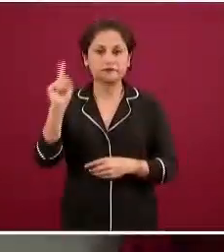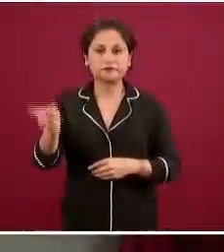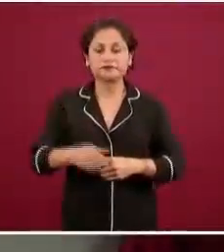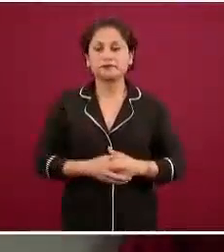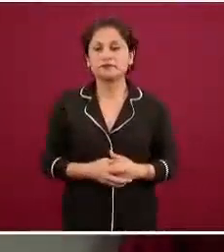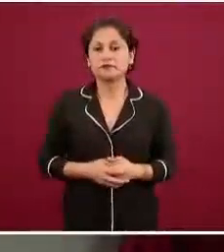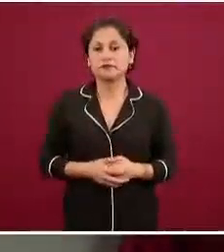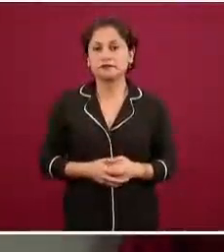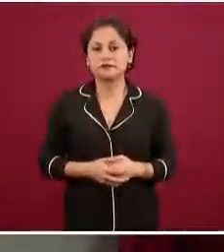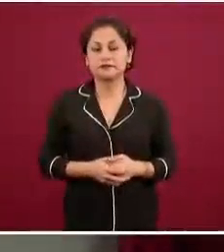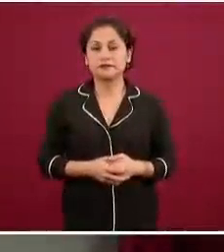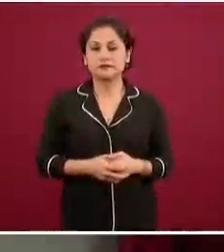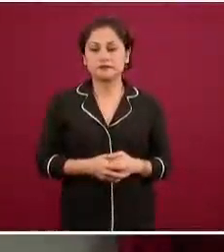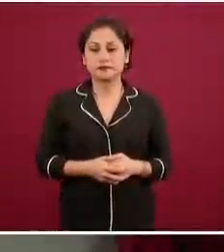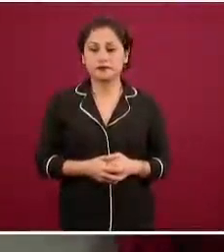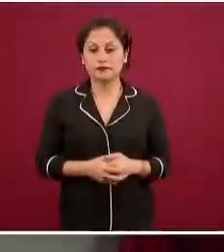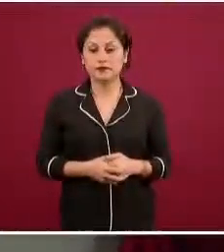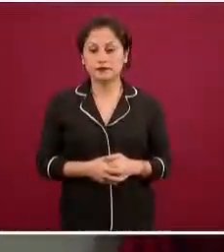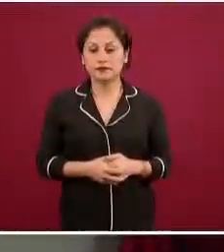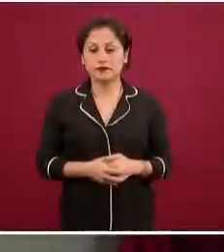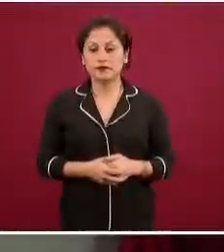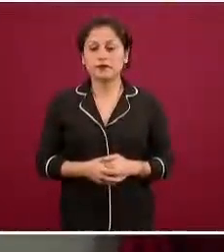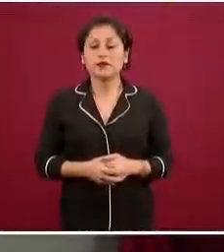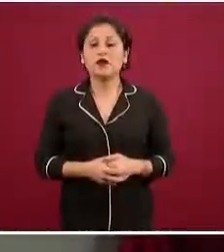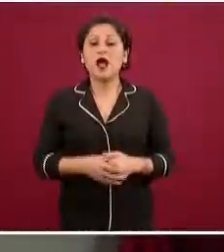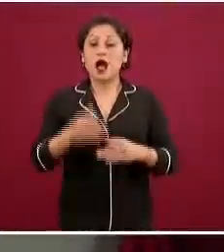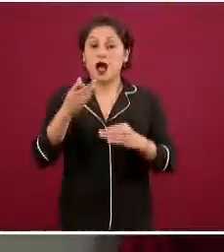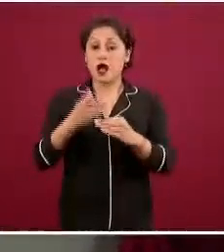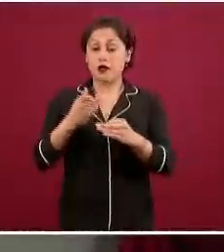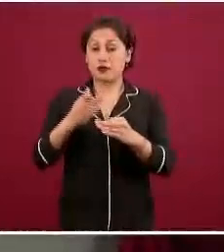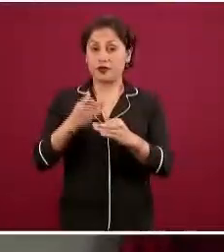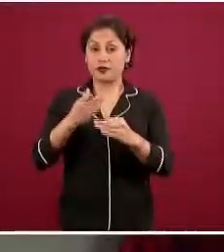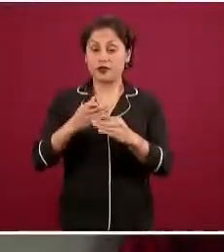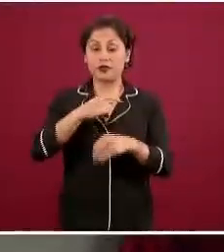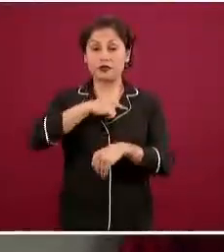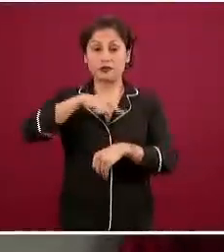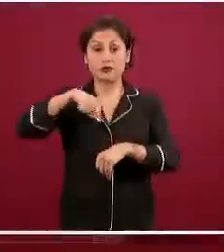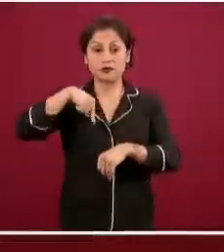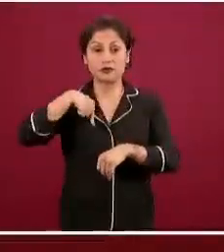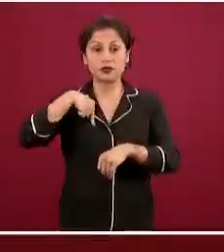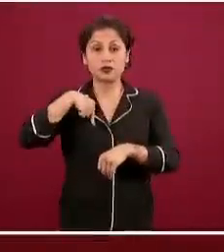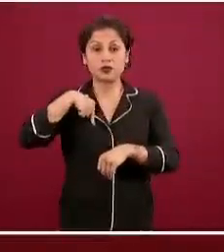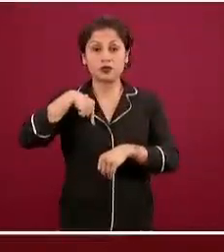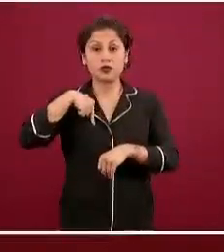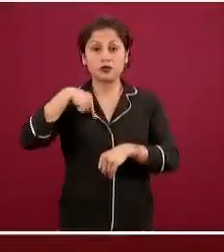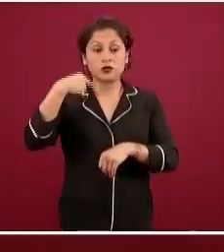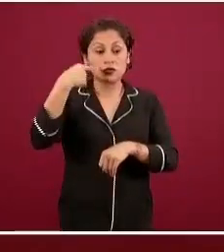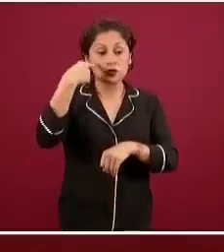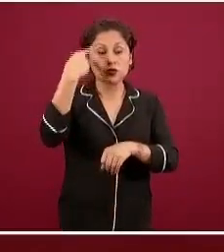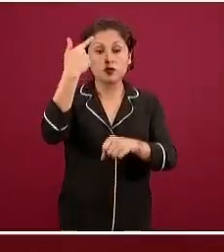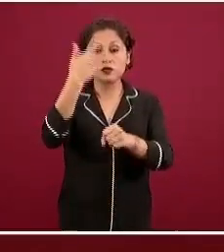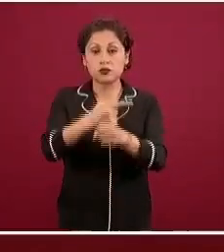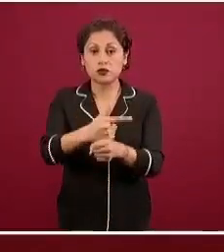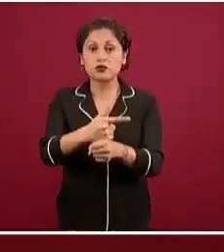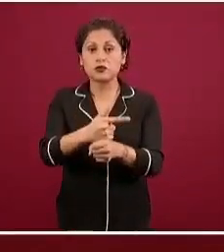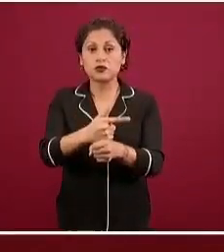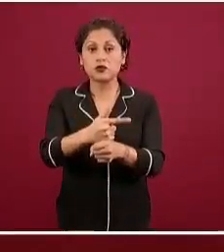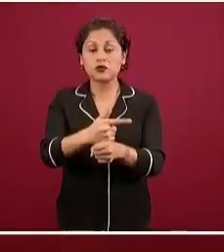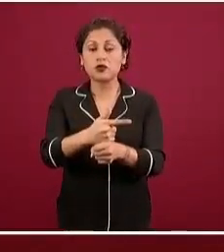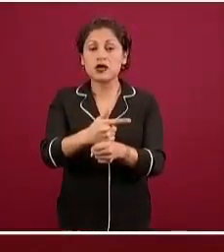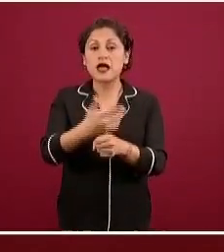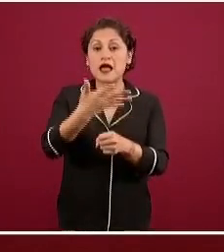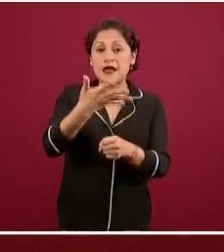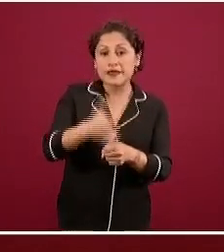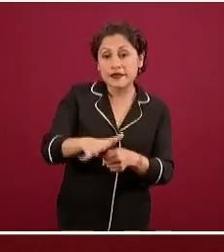12% del COVID. Lo que estamos observando representa 10 o 12 veces más. Esa es